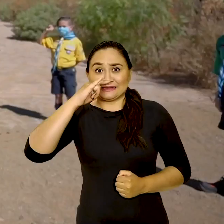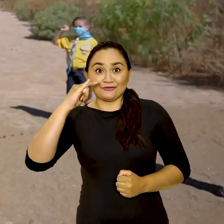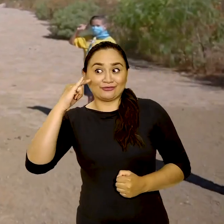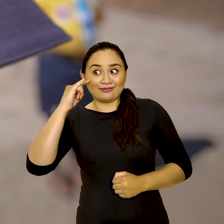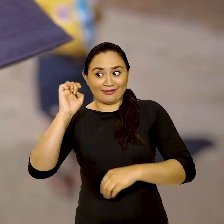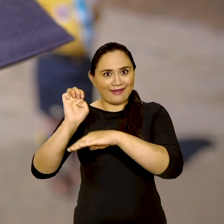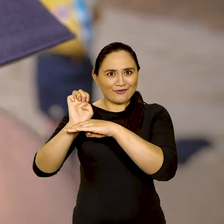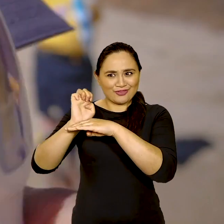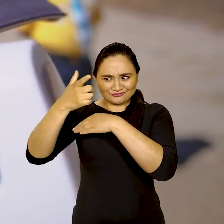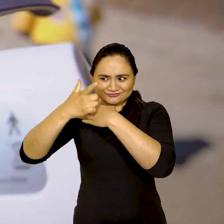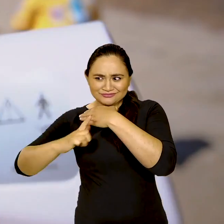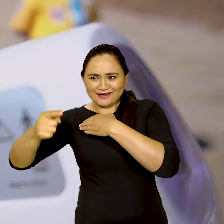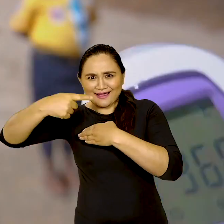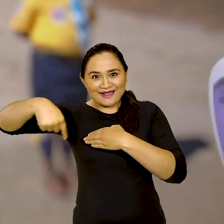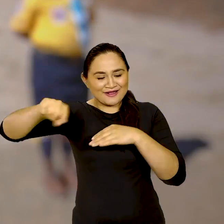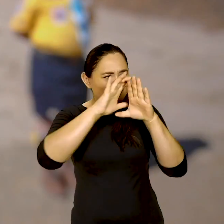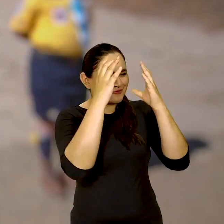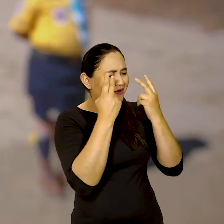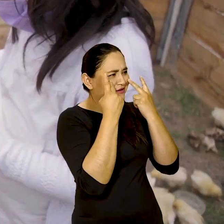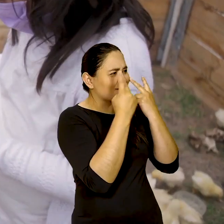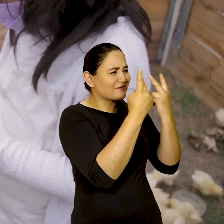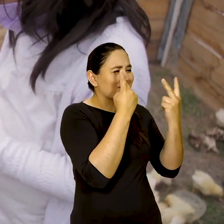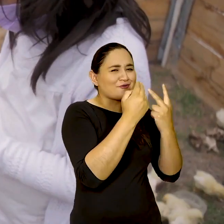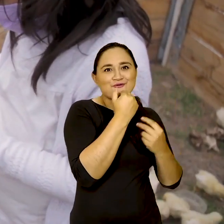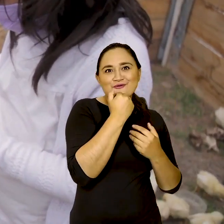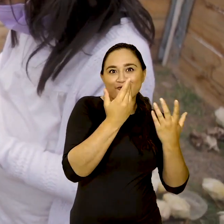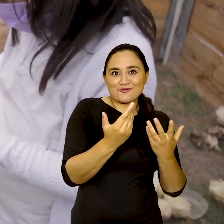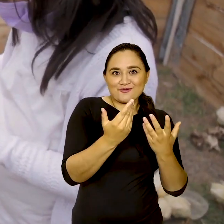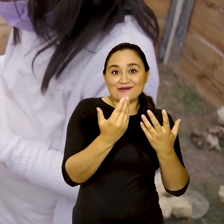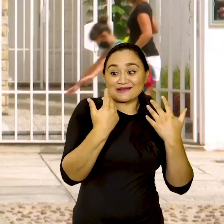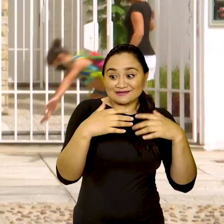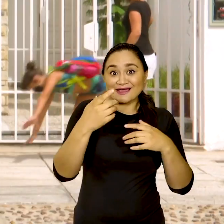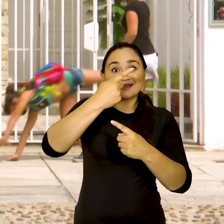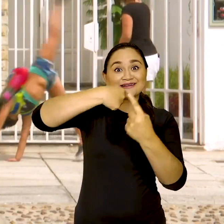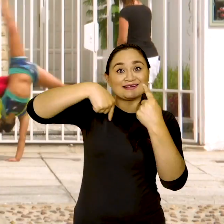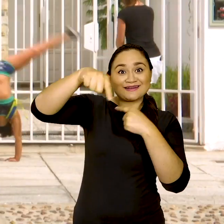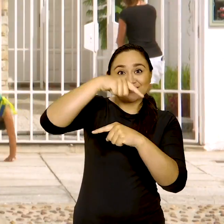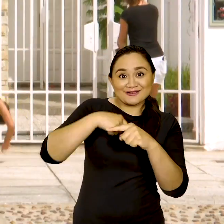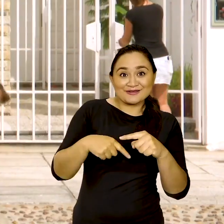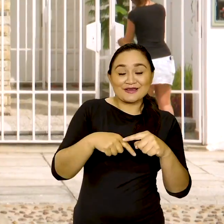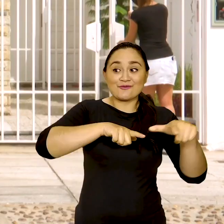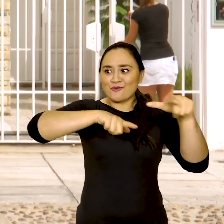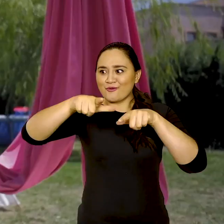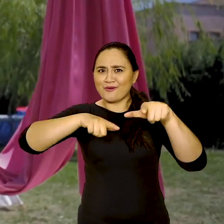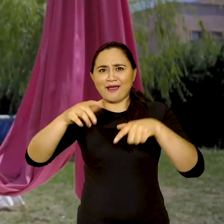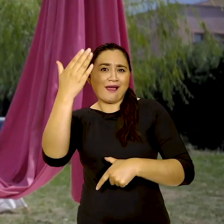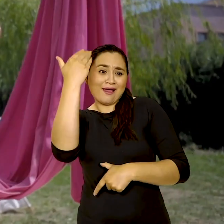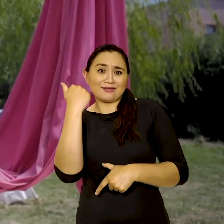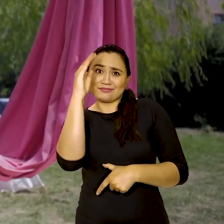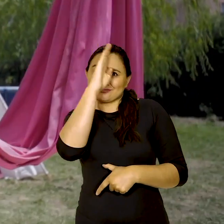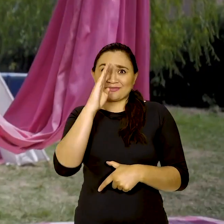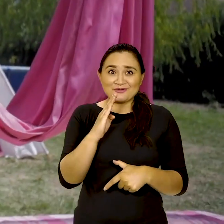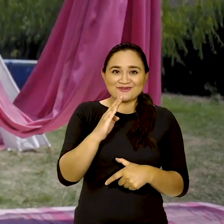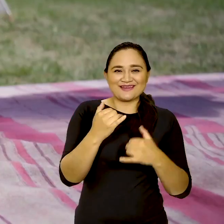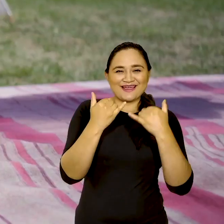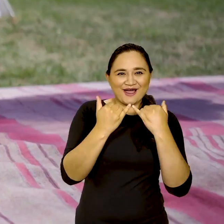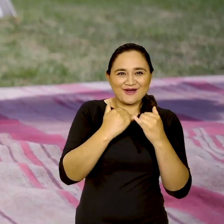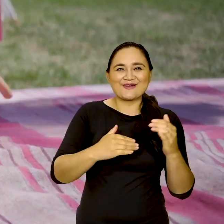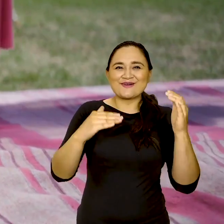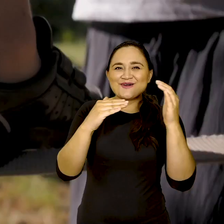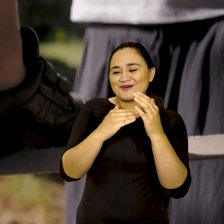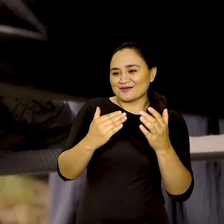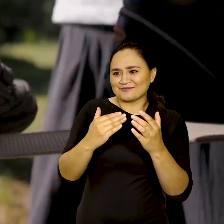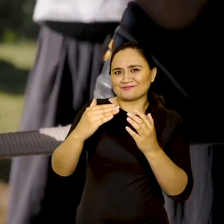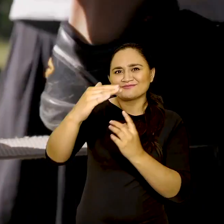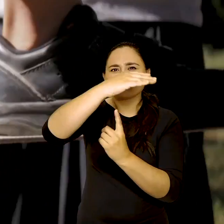¿Cómo ven el mundo las niñas y los niños de Ecuador y América Latina cuando volvemos a algunos espacios que no podíamos transitar? ¿Cómo habitamos